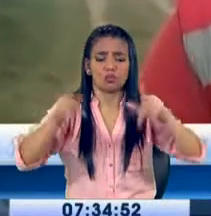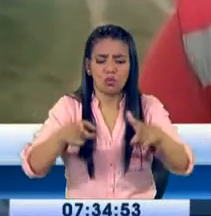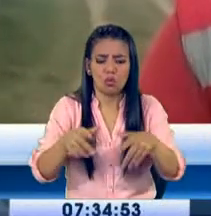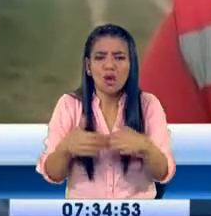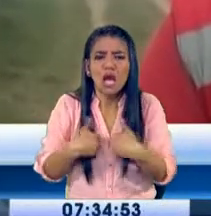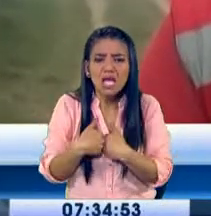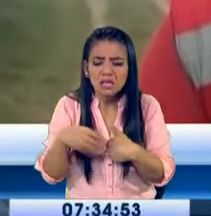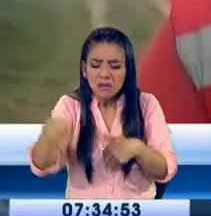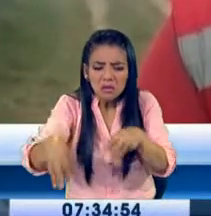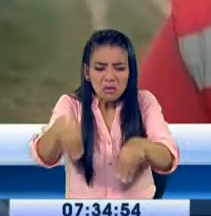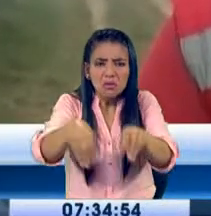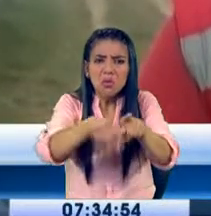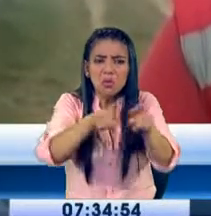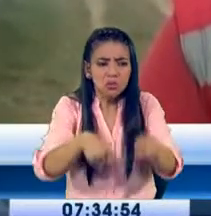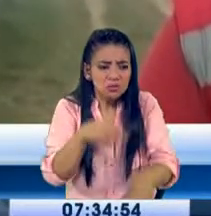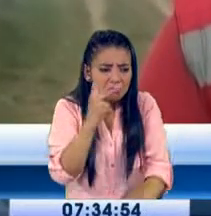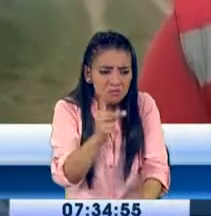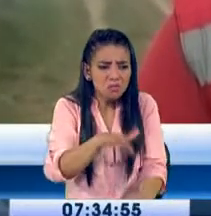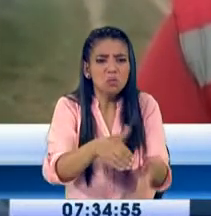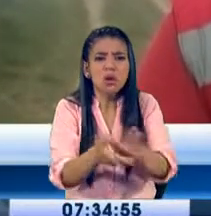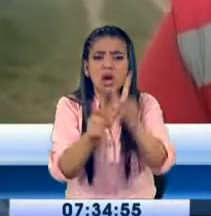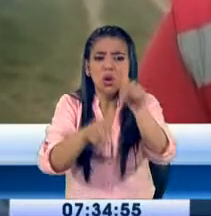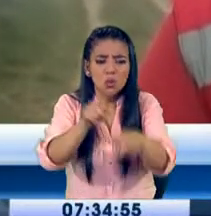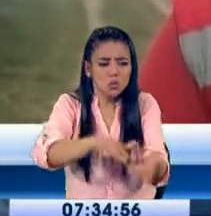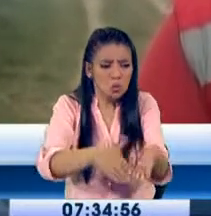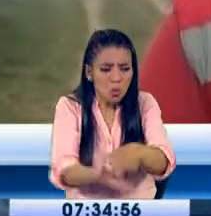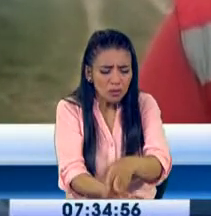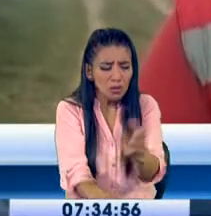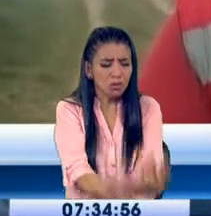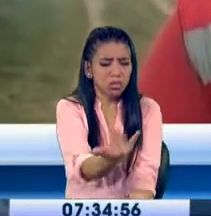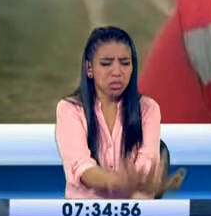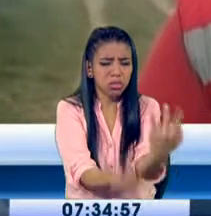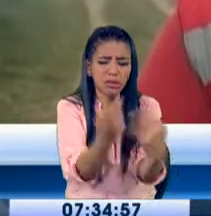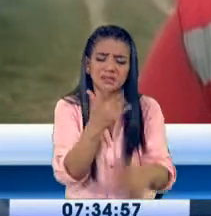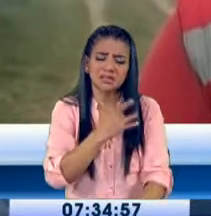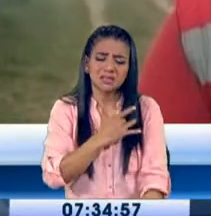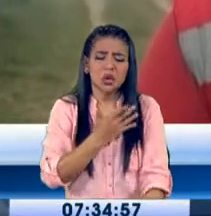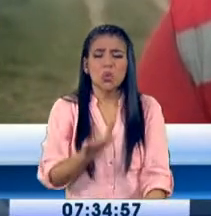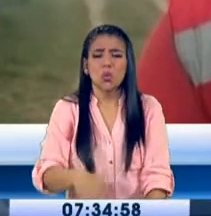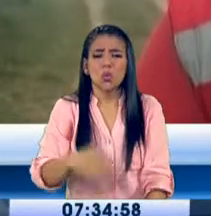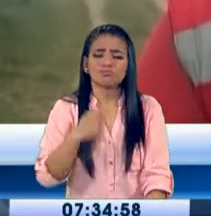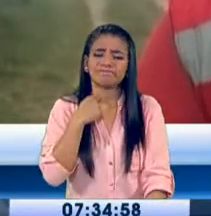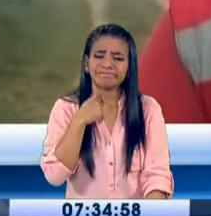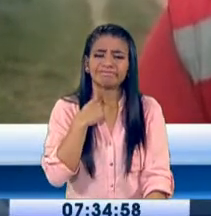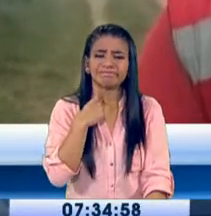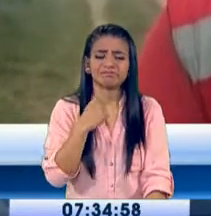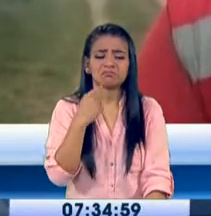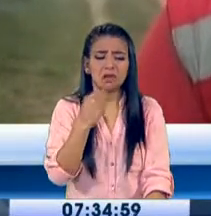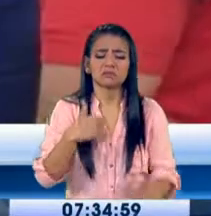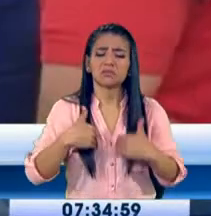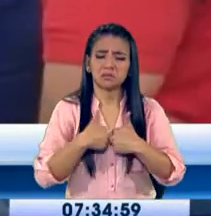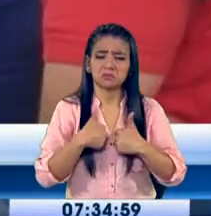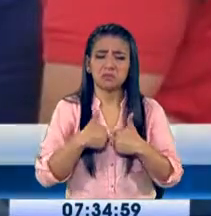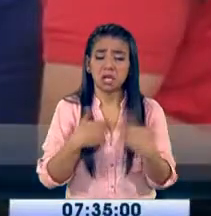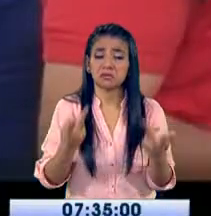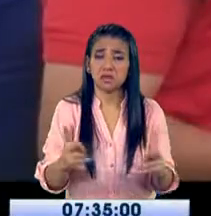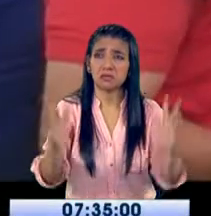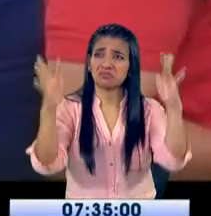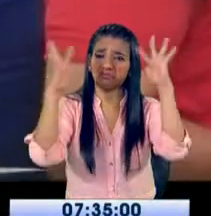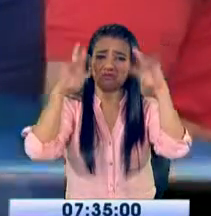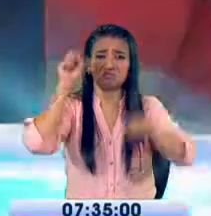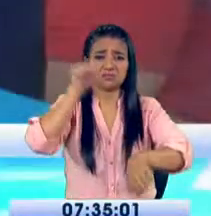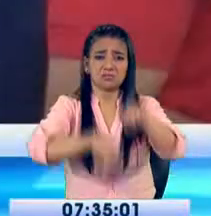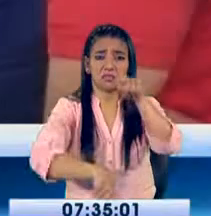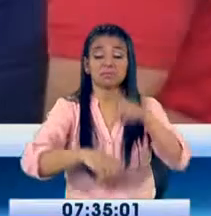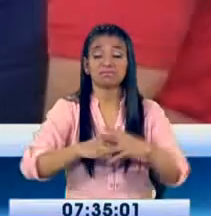cual habían visto que estaban muertas e incineradas. Entonces, tenemos una afectación muy grande para el medio ambiente. Un contingente